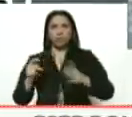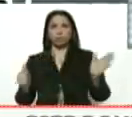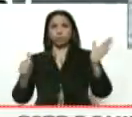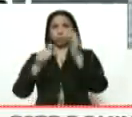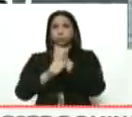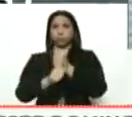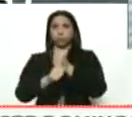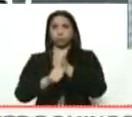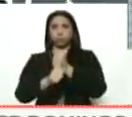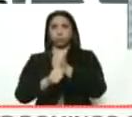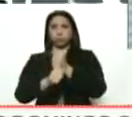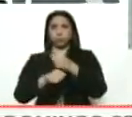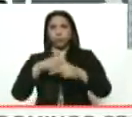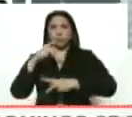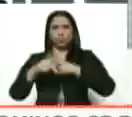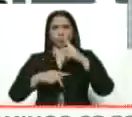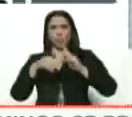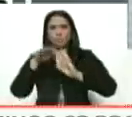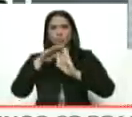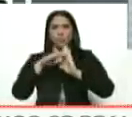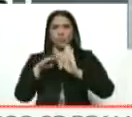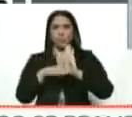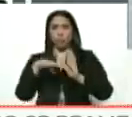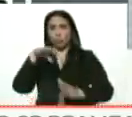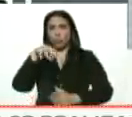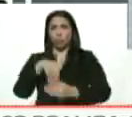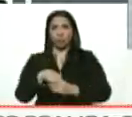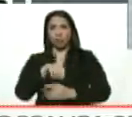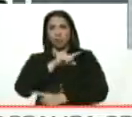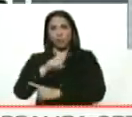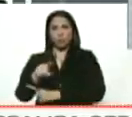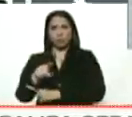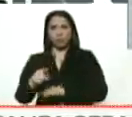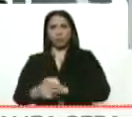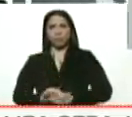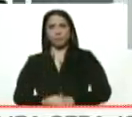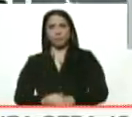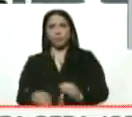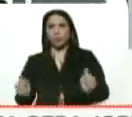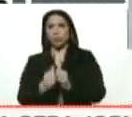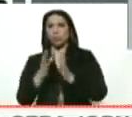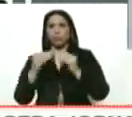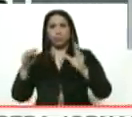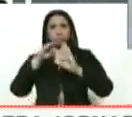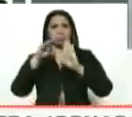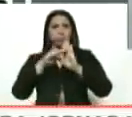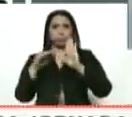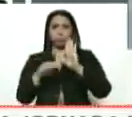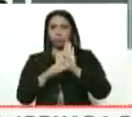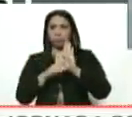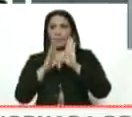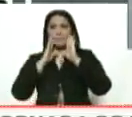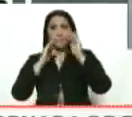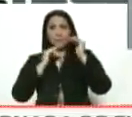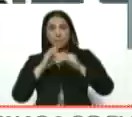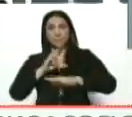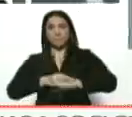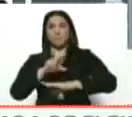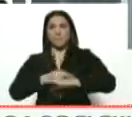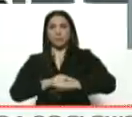detectaron en el proceso de cumplimiento de la cuarentena obligatoria, con todos los protocolos de atención